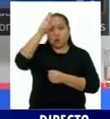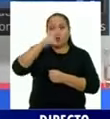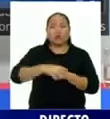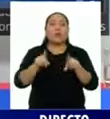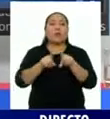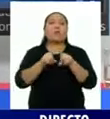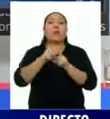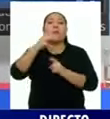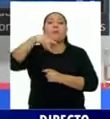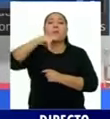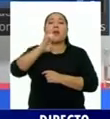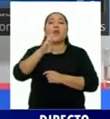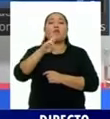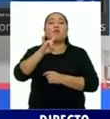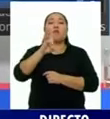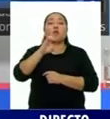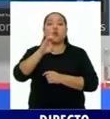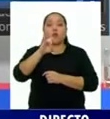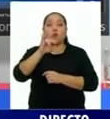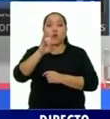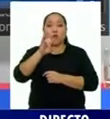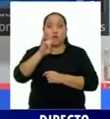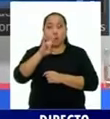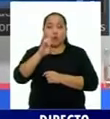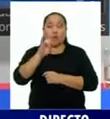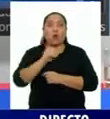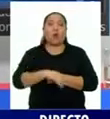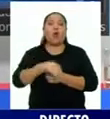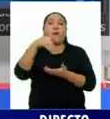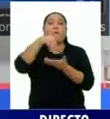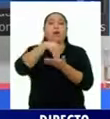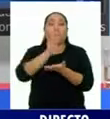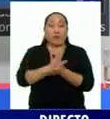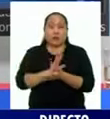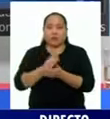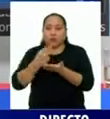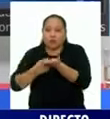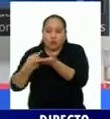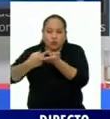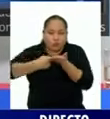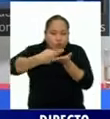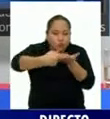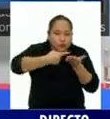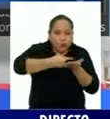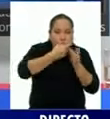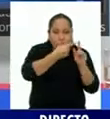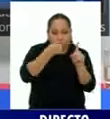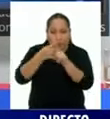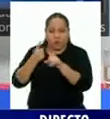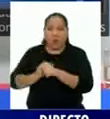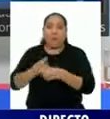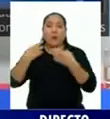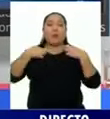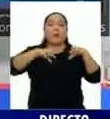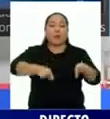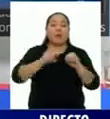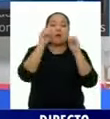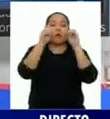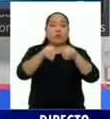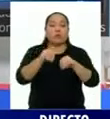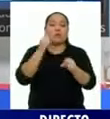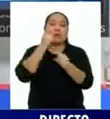en Madre de Dios. Estas intervenciones se realizan en coordinación con distintos sectores y gobiernos locales, permitiendo la ejecución de actividades